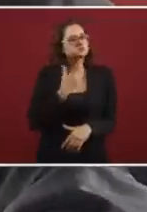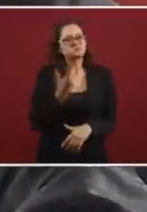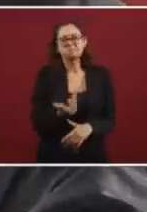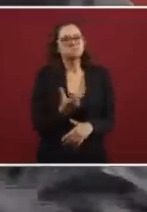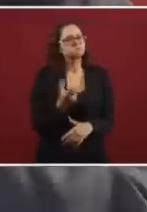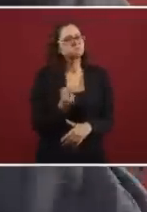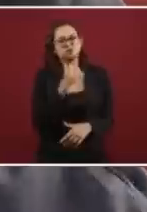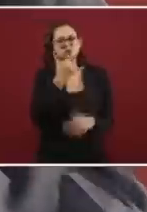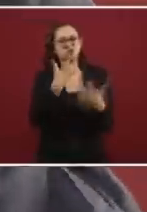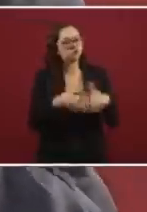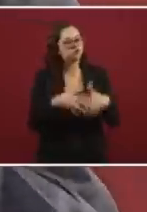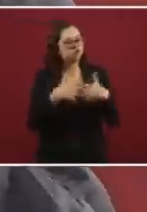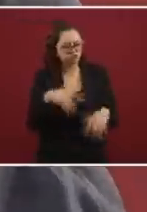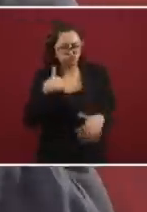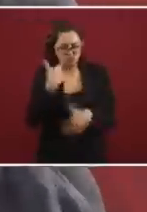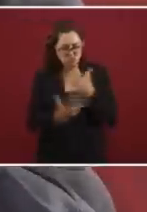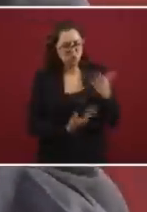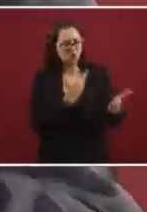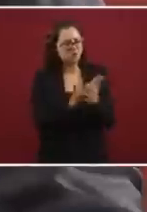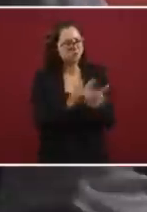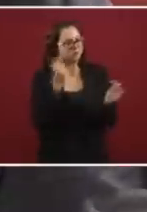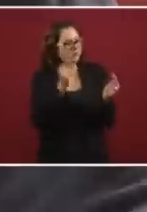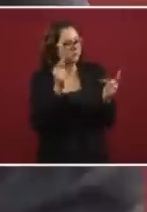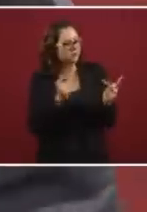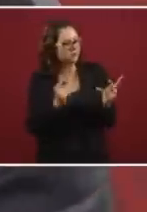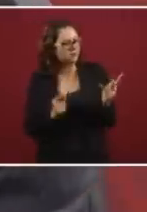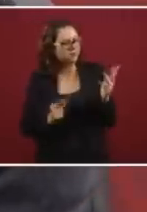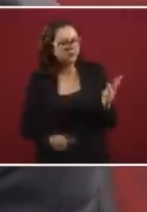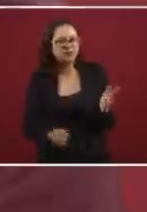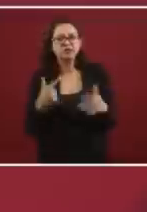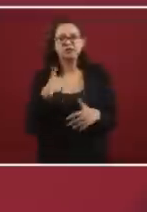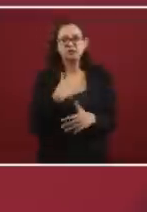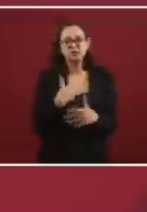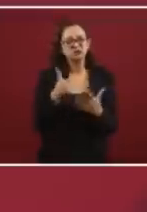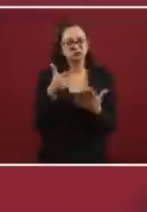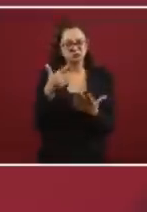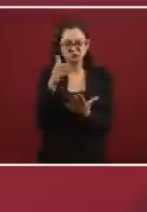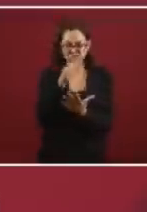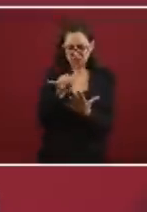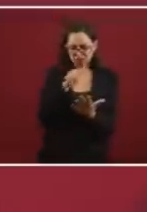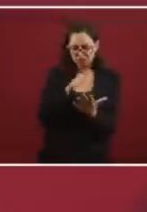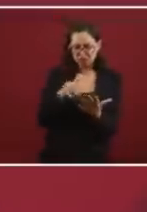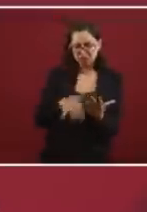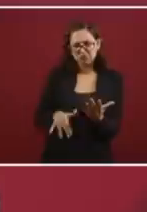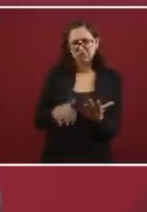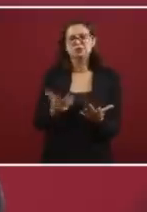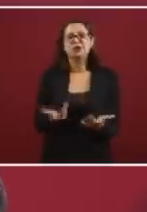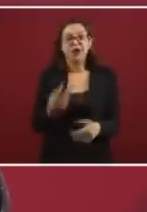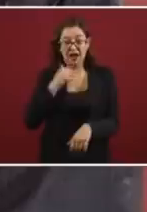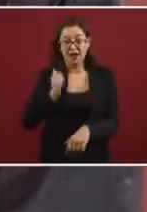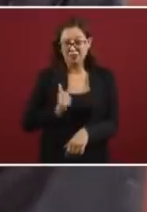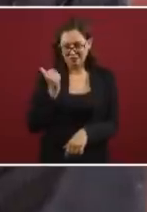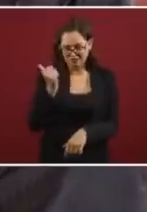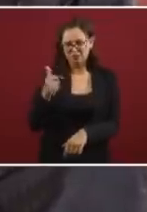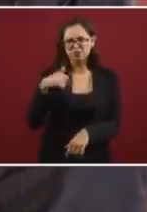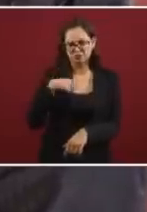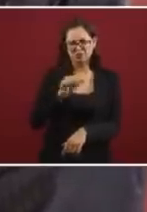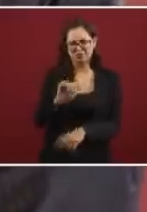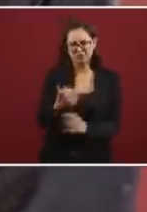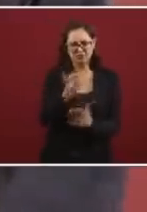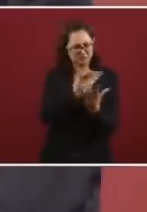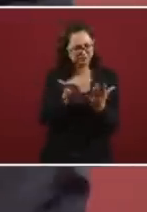le propongo esto esto eso estoy leyendo sus textos que aprovechó para decirle este